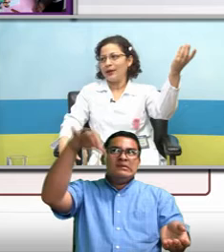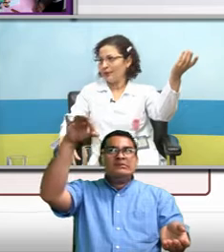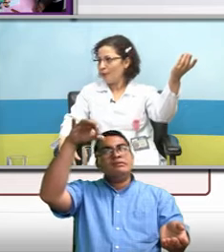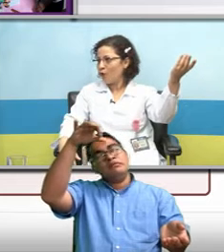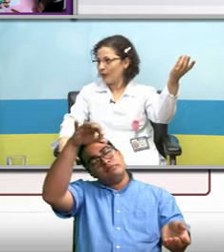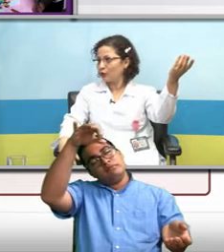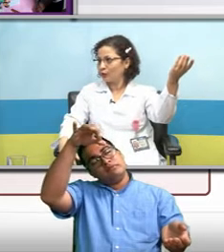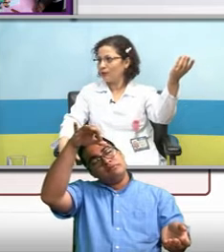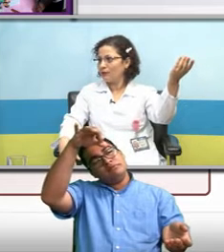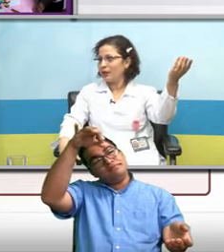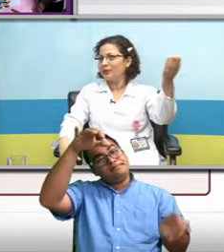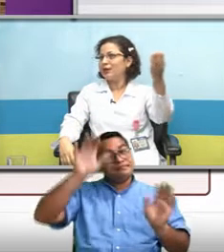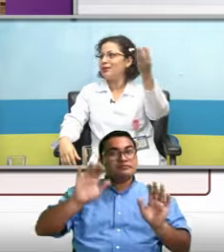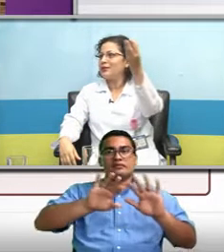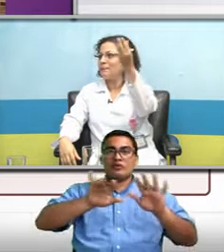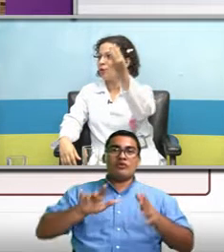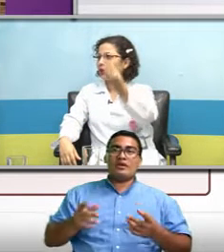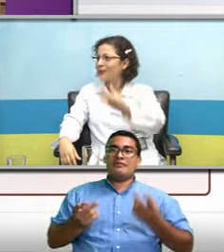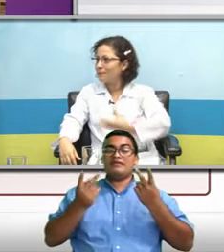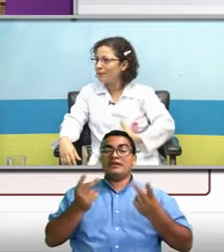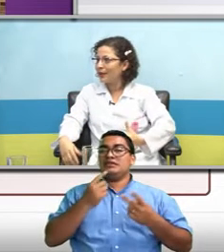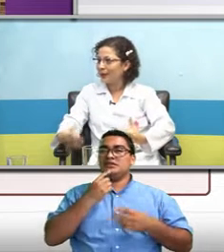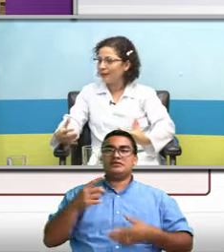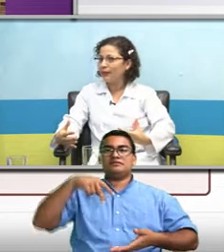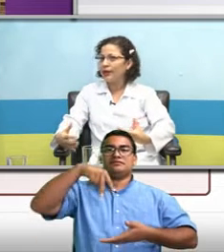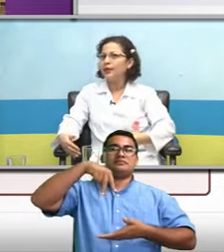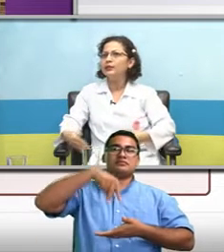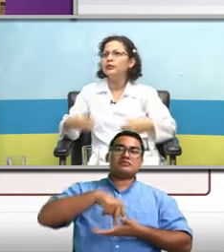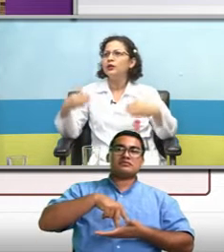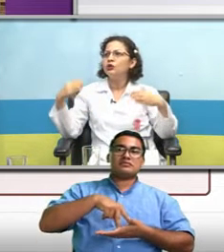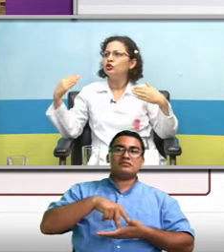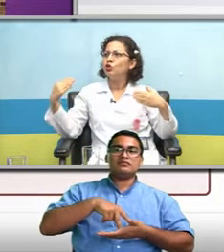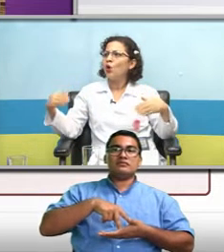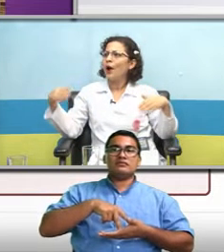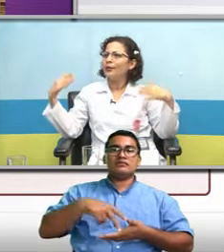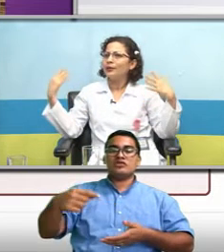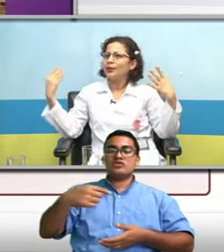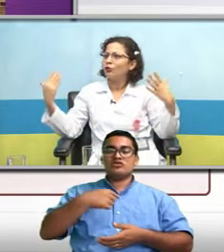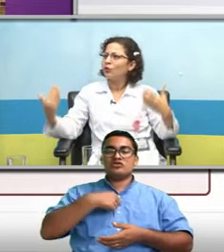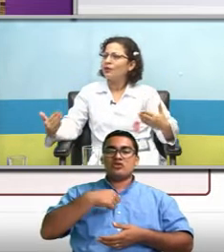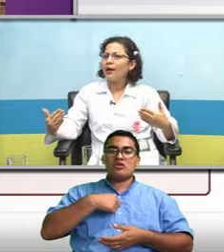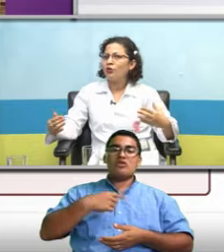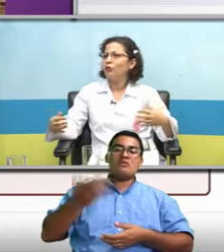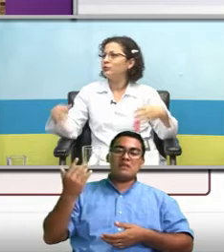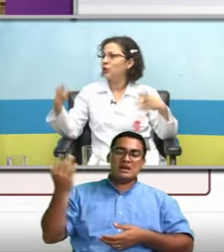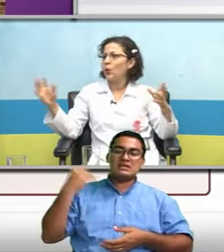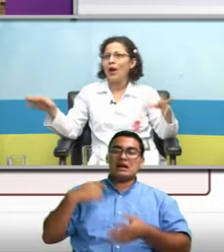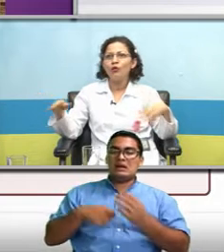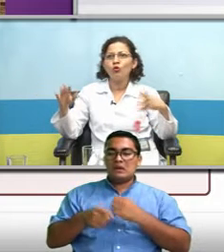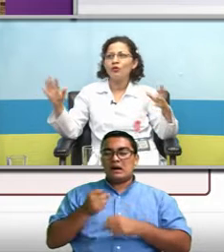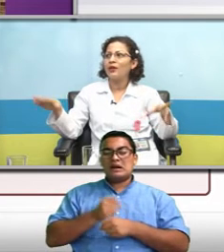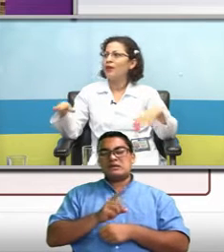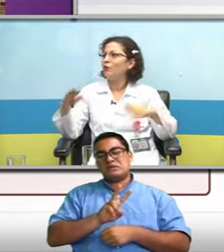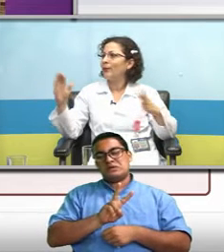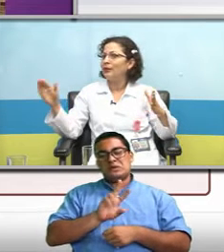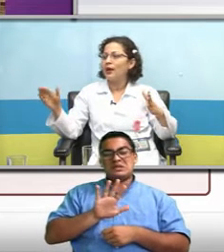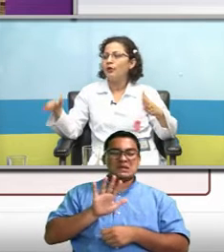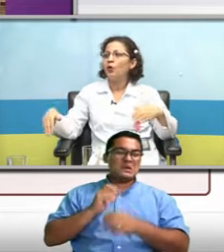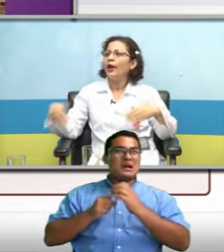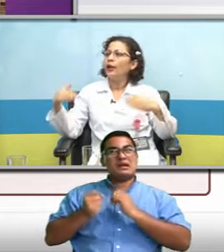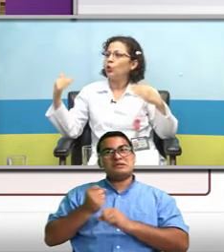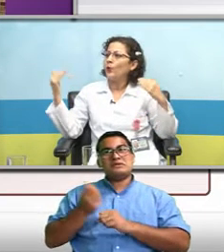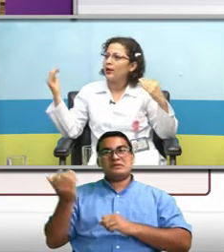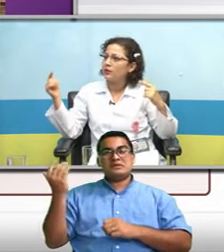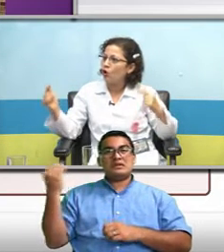llegan estas mujeres sobrevivientes y se ponen de pie delante de ella y le dice: yo hace tantos años, 5 años, 2 años, 20